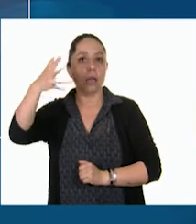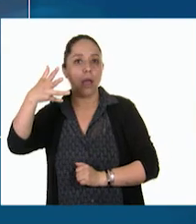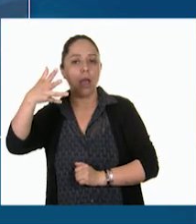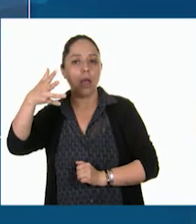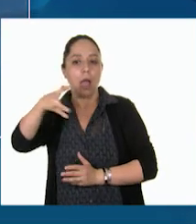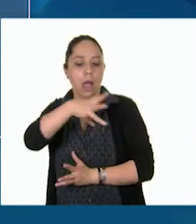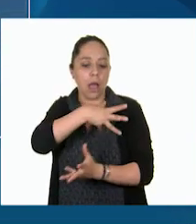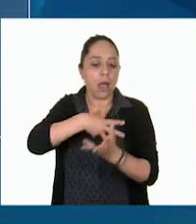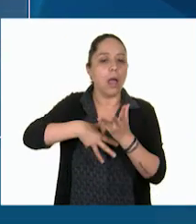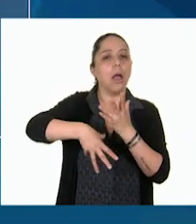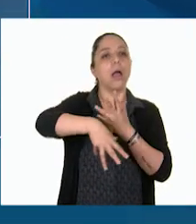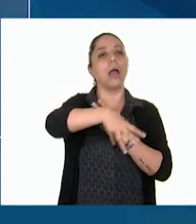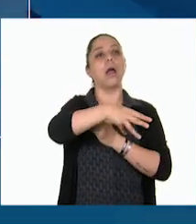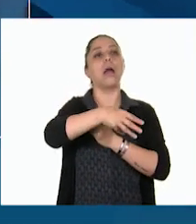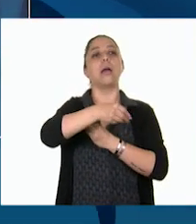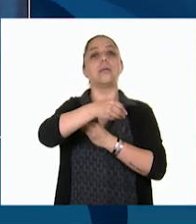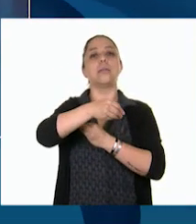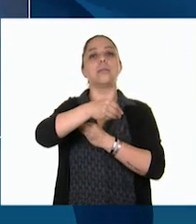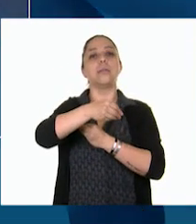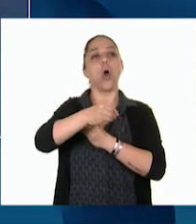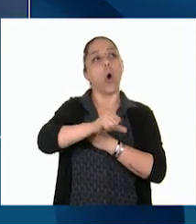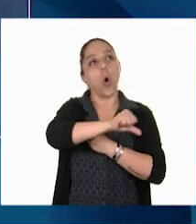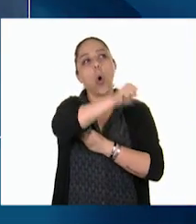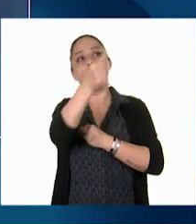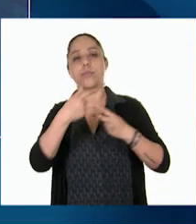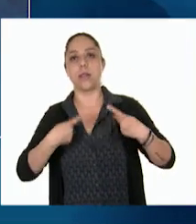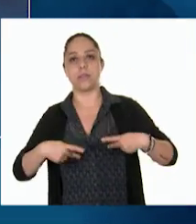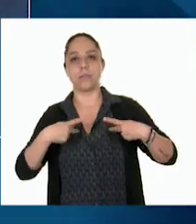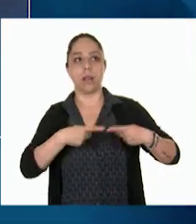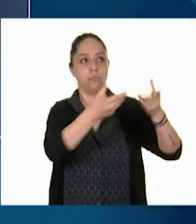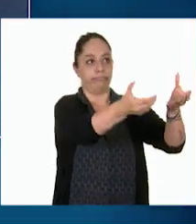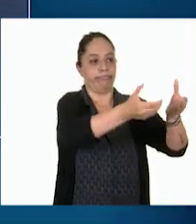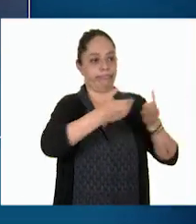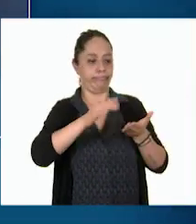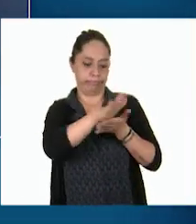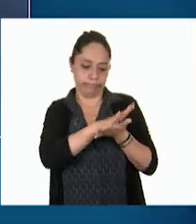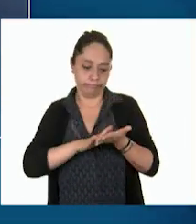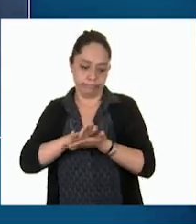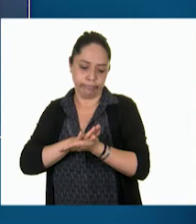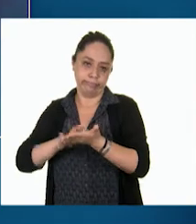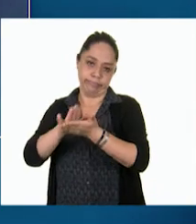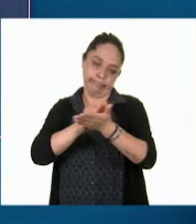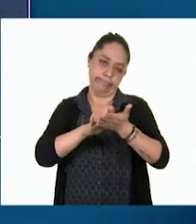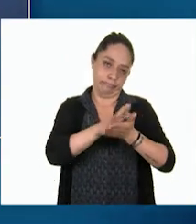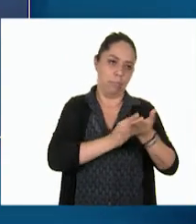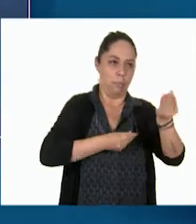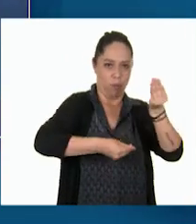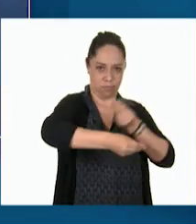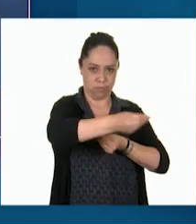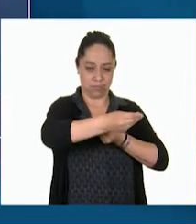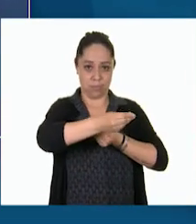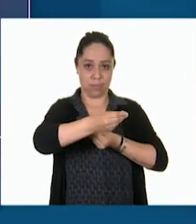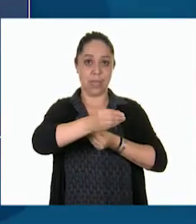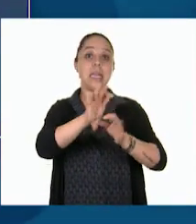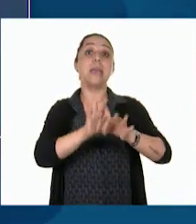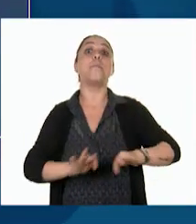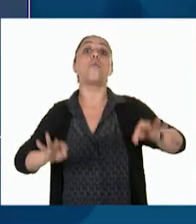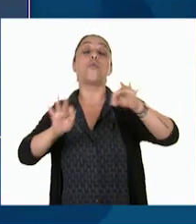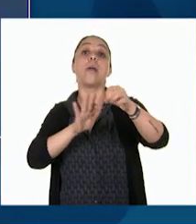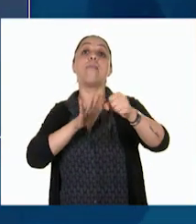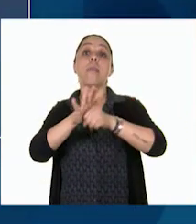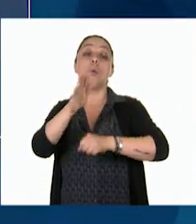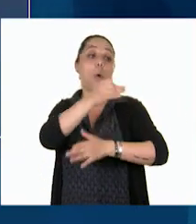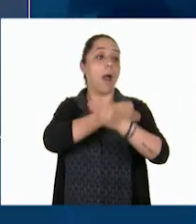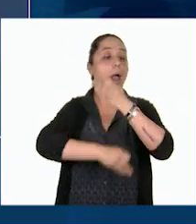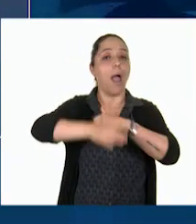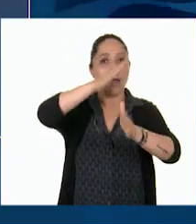tengo que lavar los trastes de alguien más. Lo importante es que todos nos pongamos de acuerdo